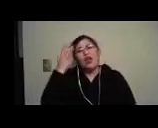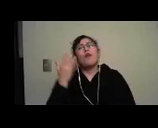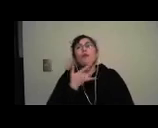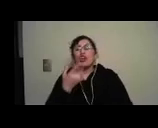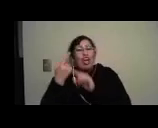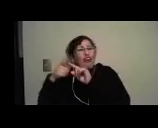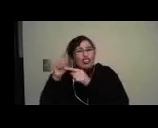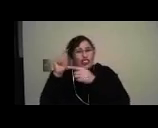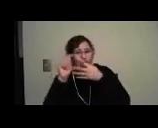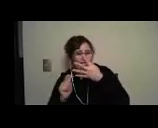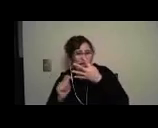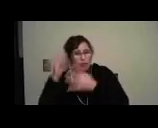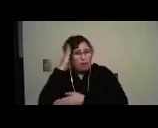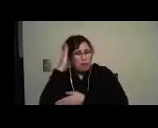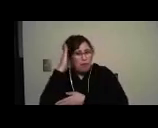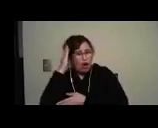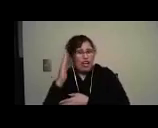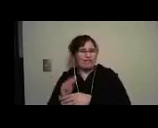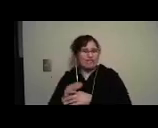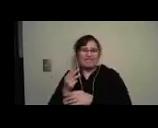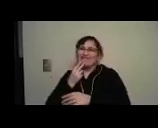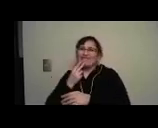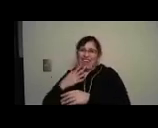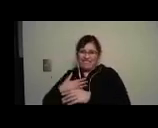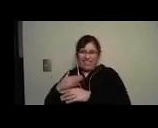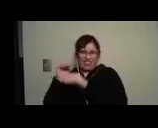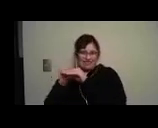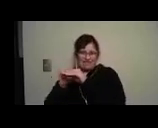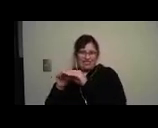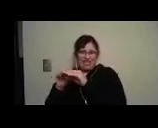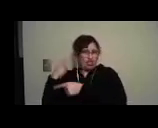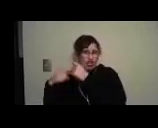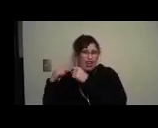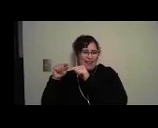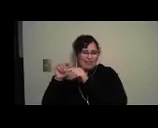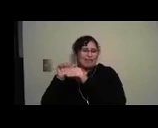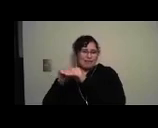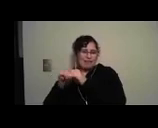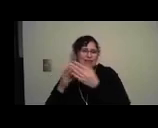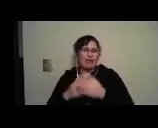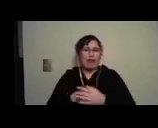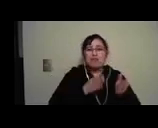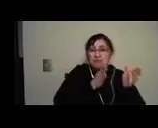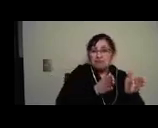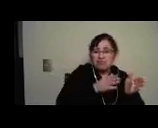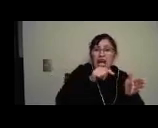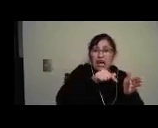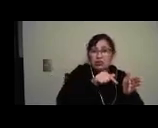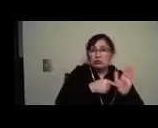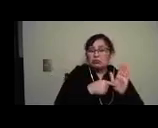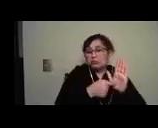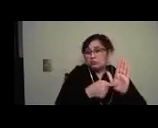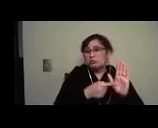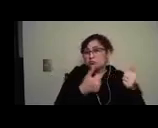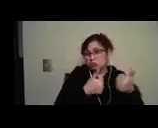memoria en la cual se almacena, ¿ya? Entonces, en la etapa inicial, eso está generalmente presentándose así,